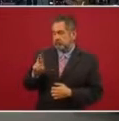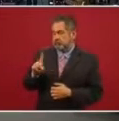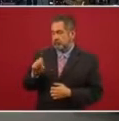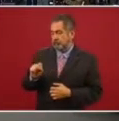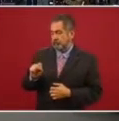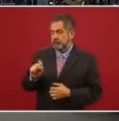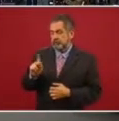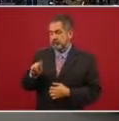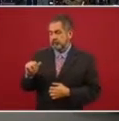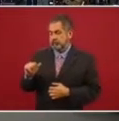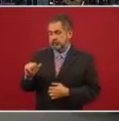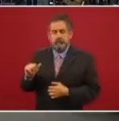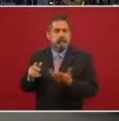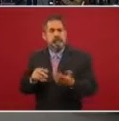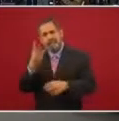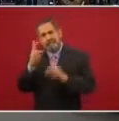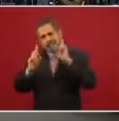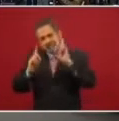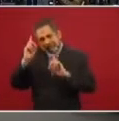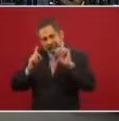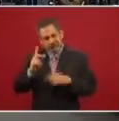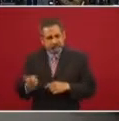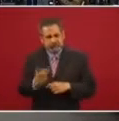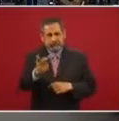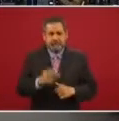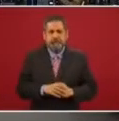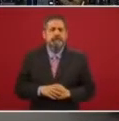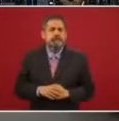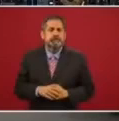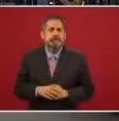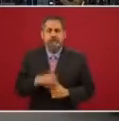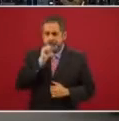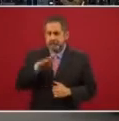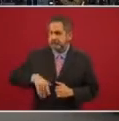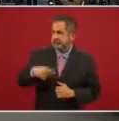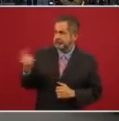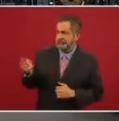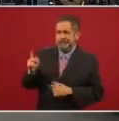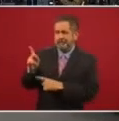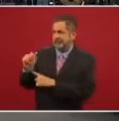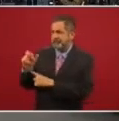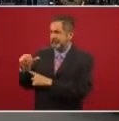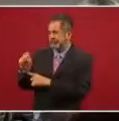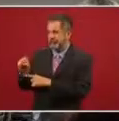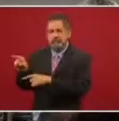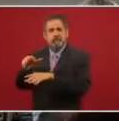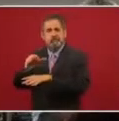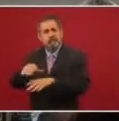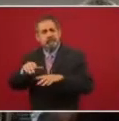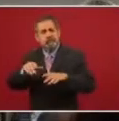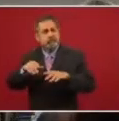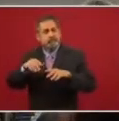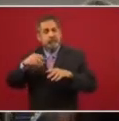informa tengo tres dudas la primera abordando otra vez lo que decía el compañero páramo en cuanto al tenis turístico de méxico